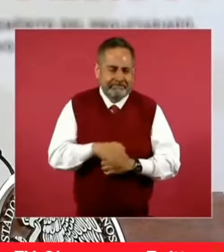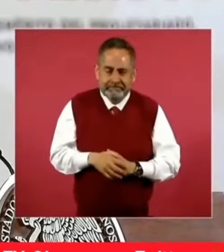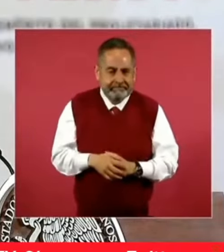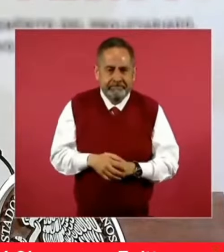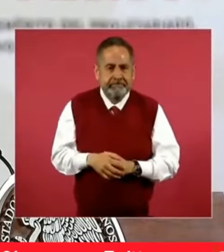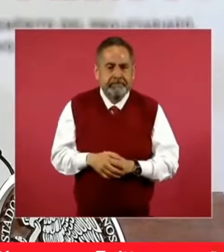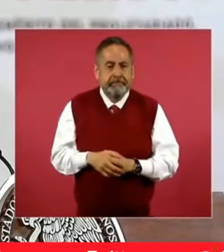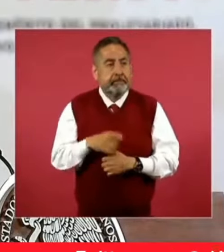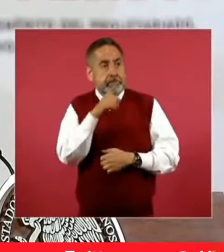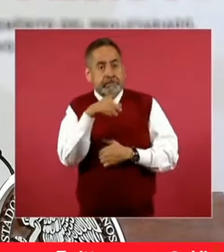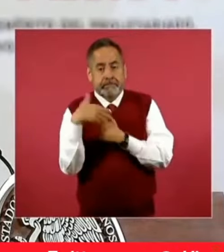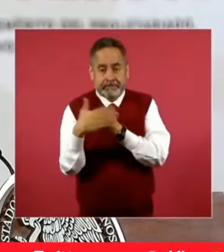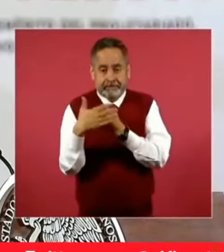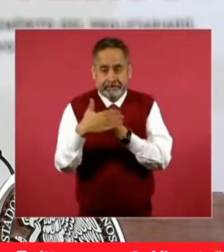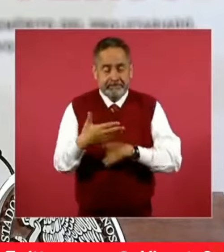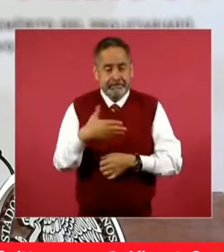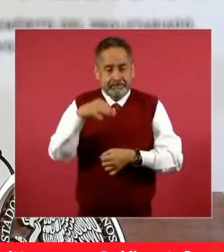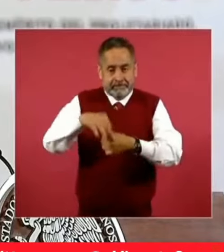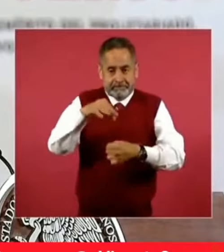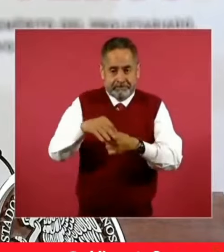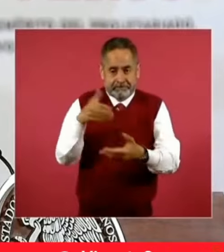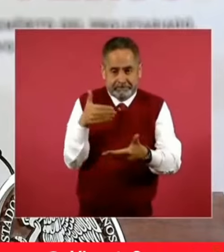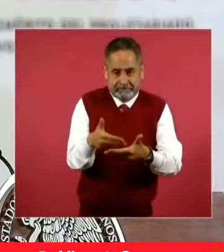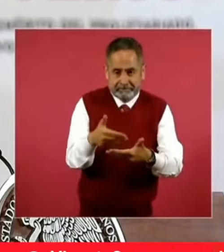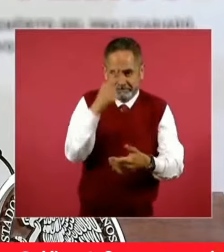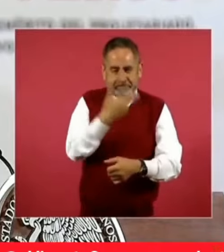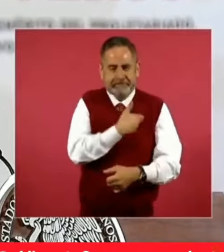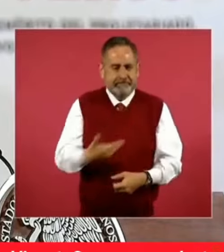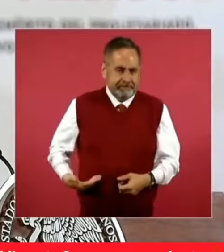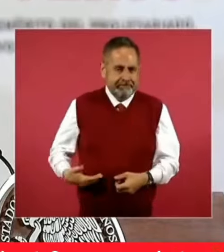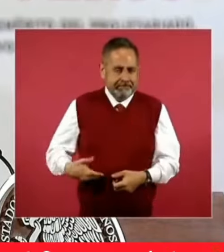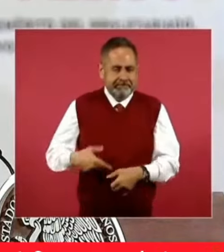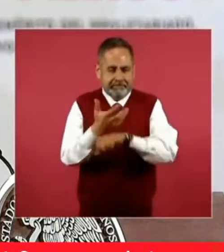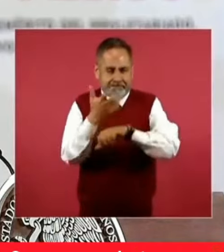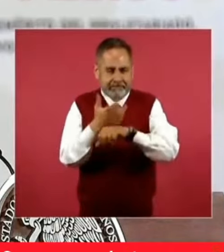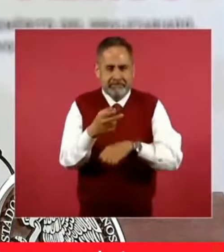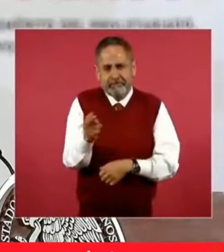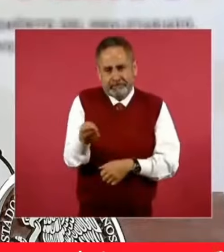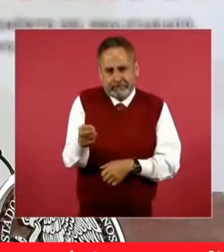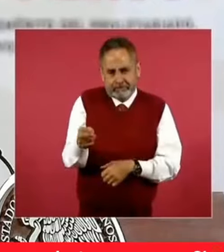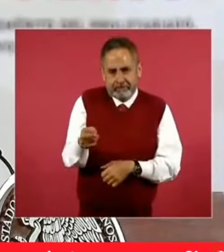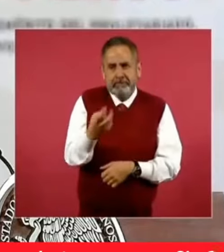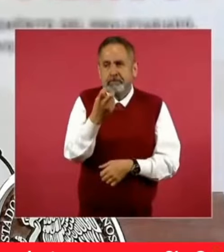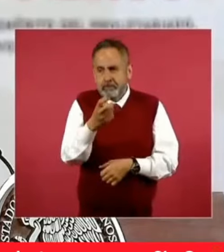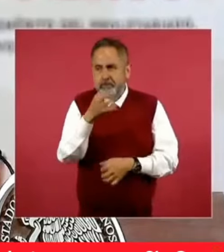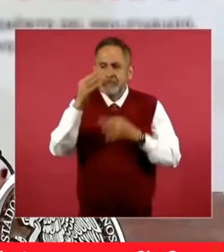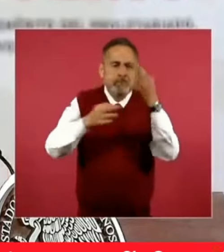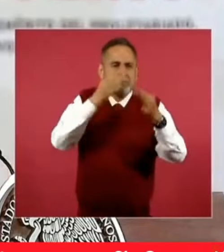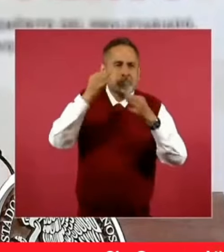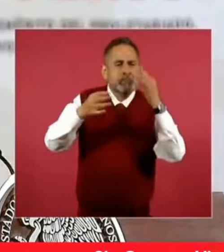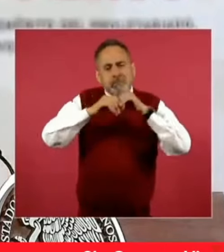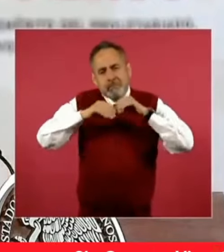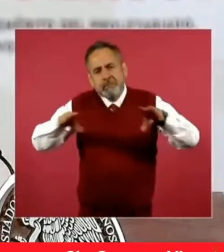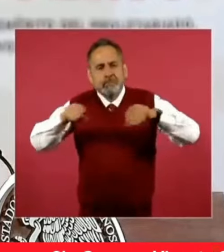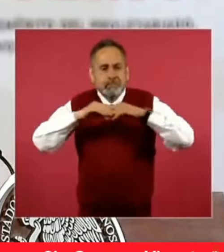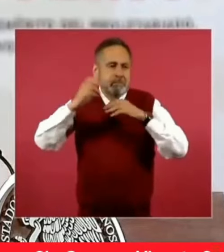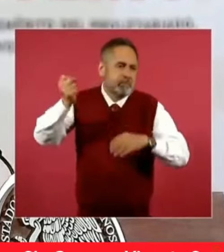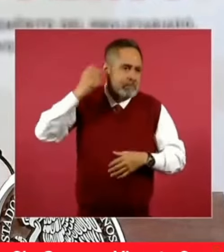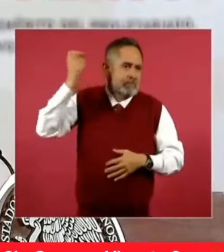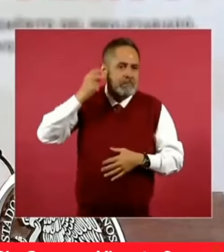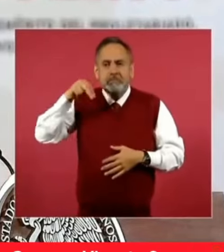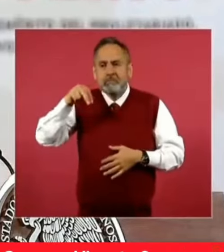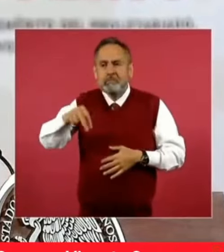a presidente en Estados Unidos, que se llevará a cabo el próximo mes de noviembre, se entiende que en las campañas del país vecino sean